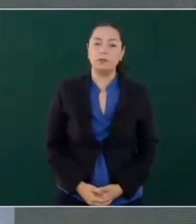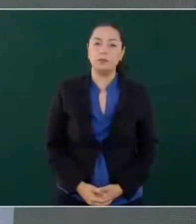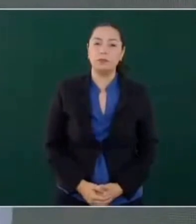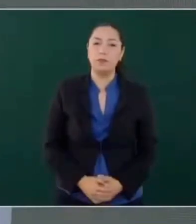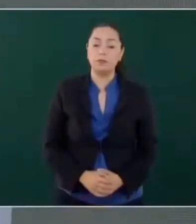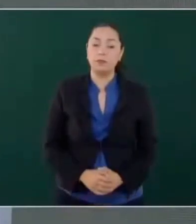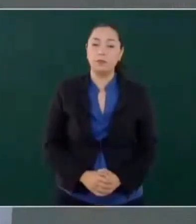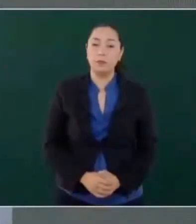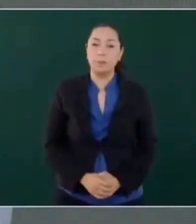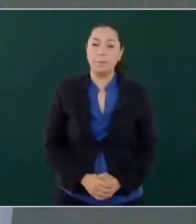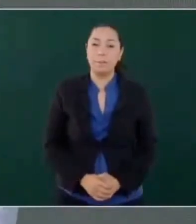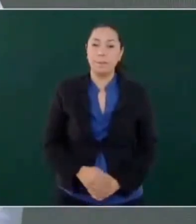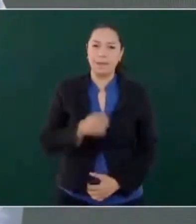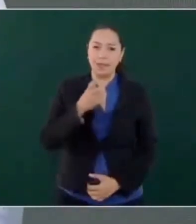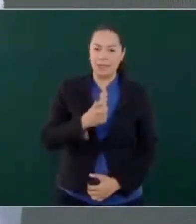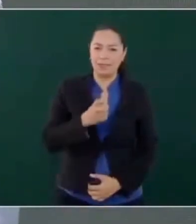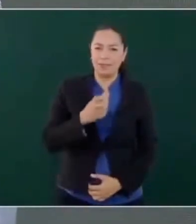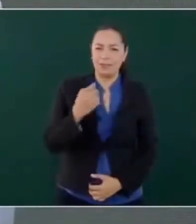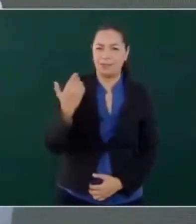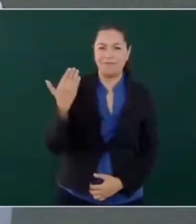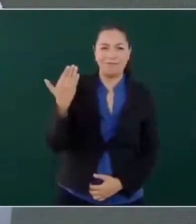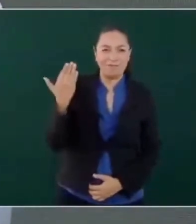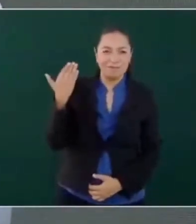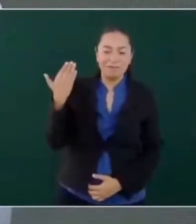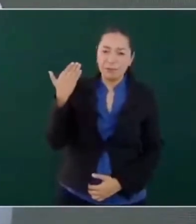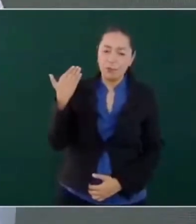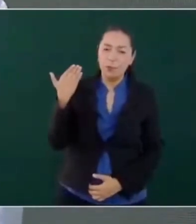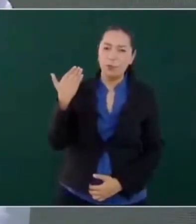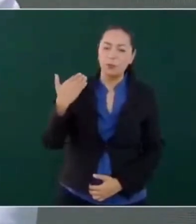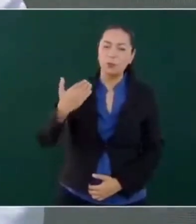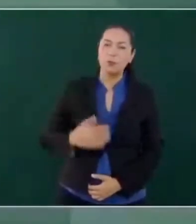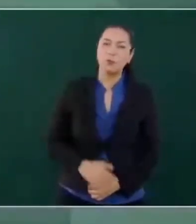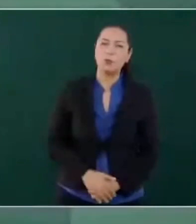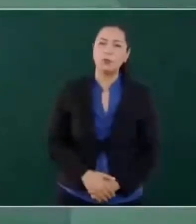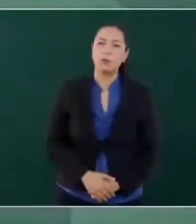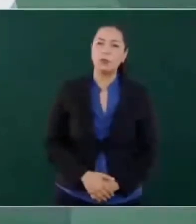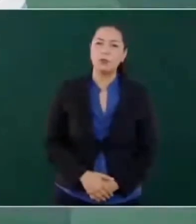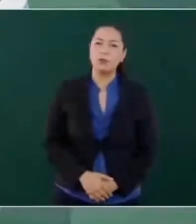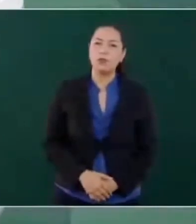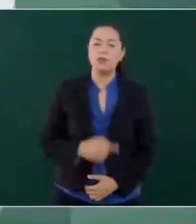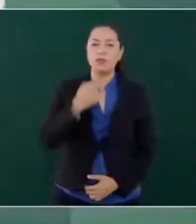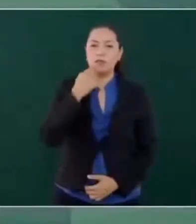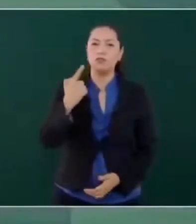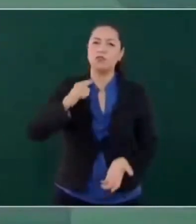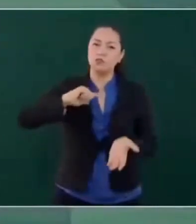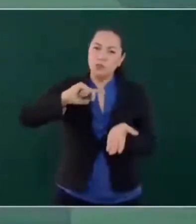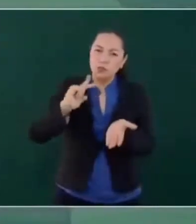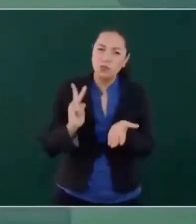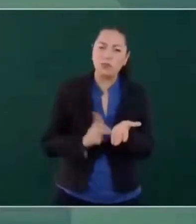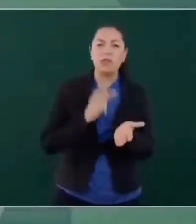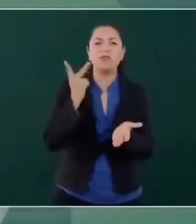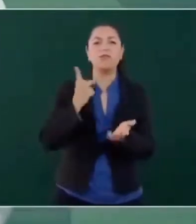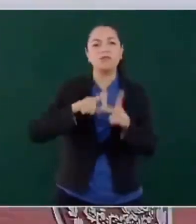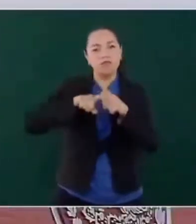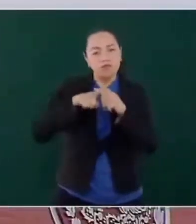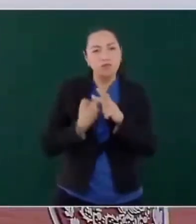Es hasta hace poco que se reinicia una investigación